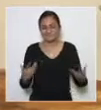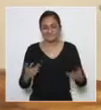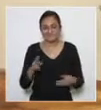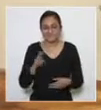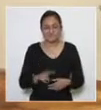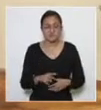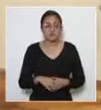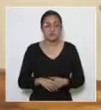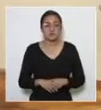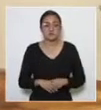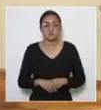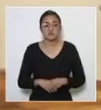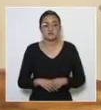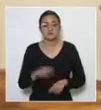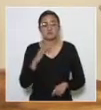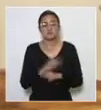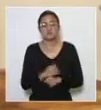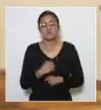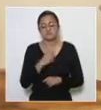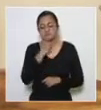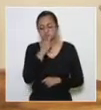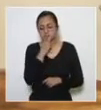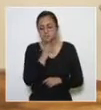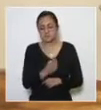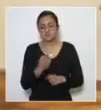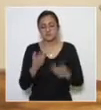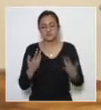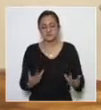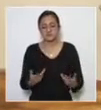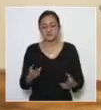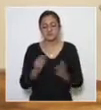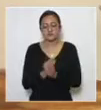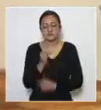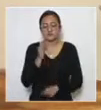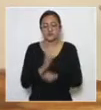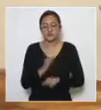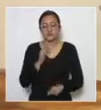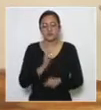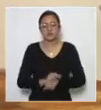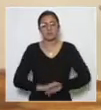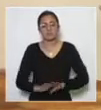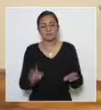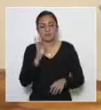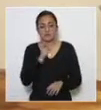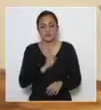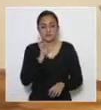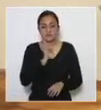lamentables hechos. Y aquí voy a dar una extensión a este asunto. A ver,